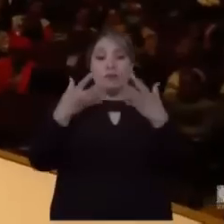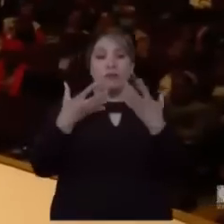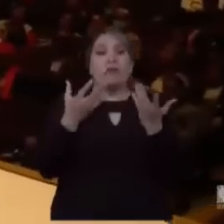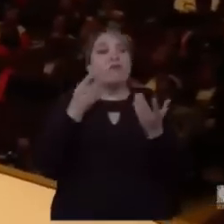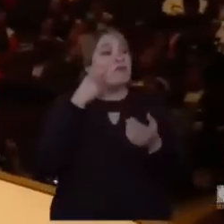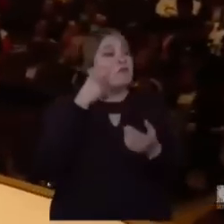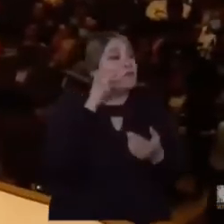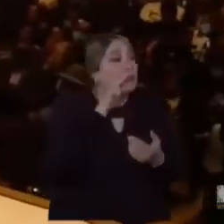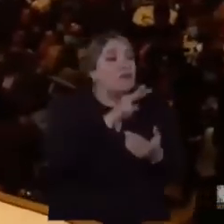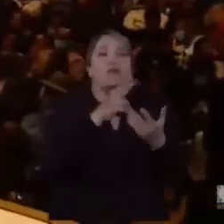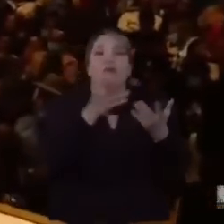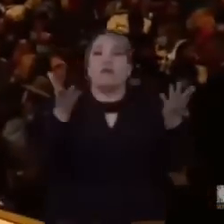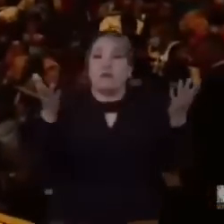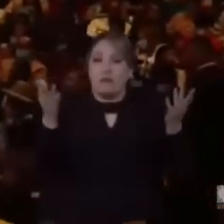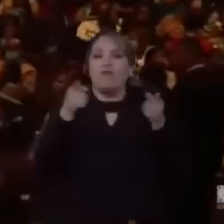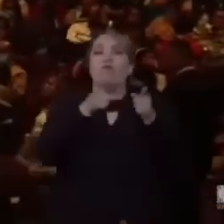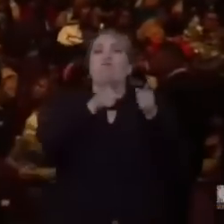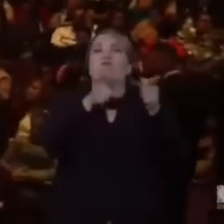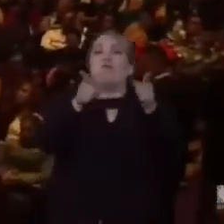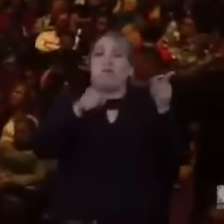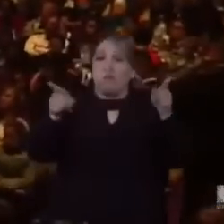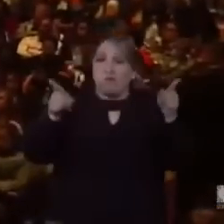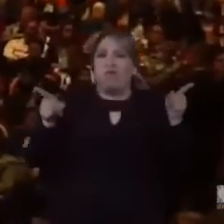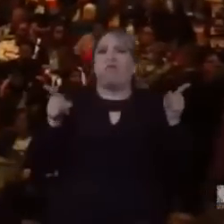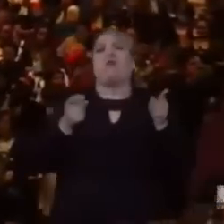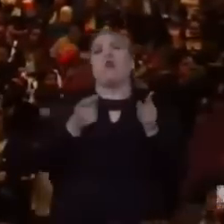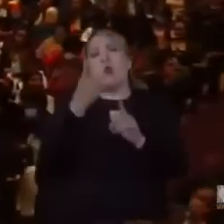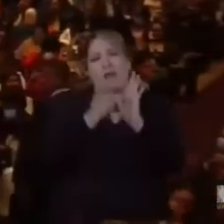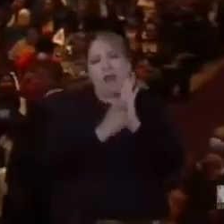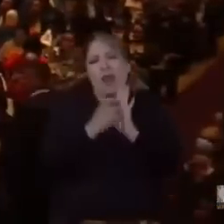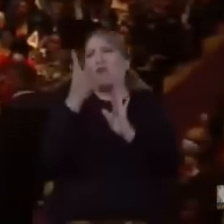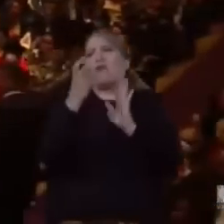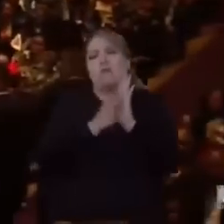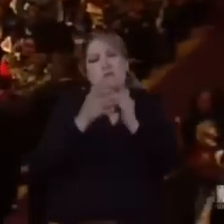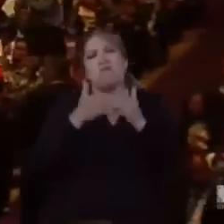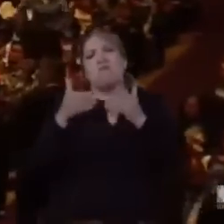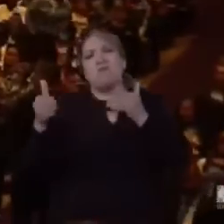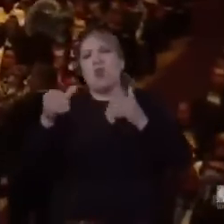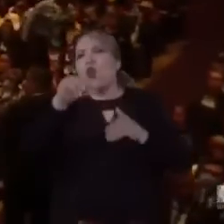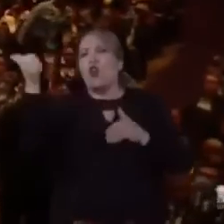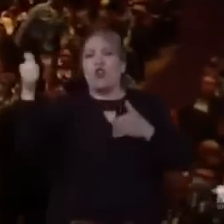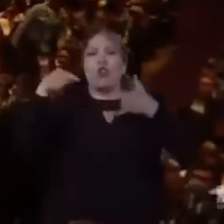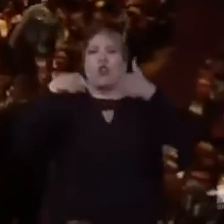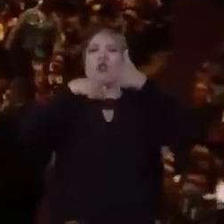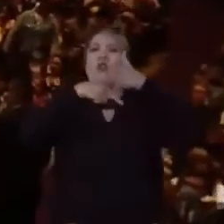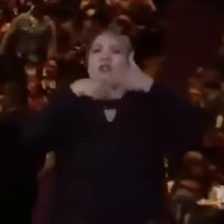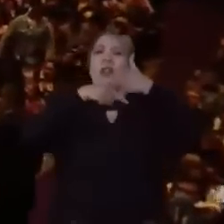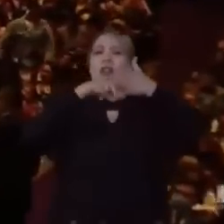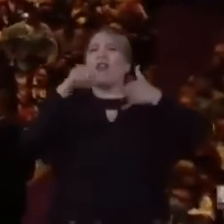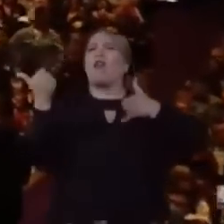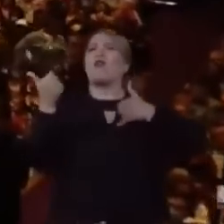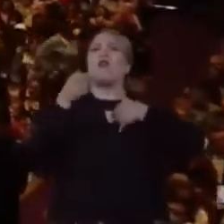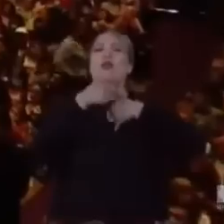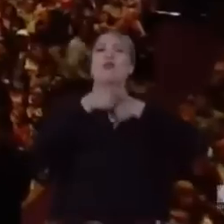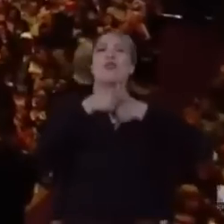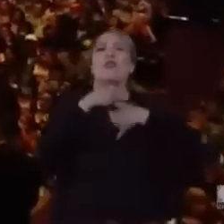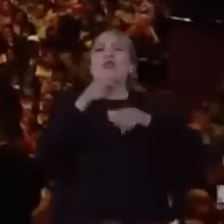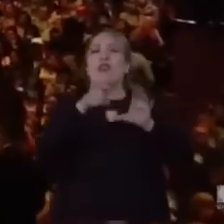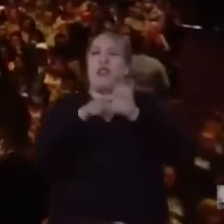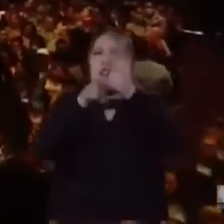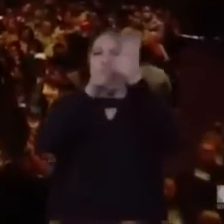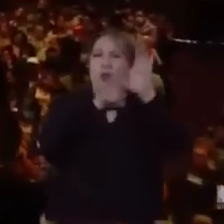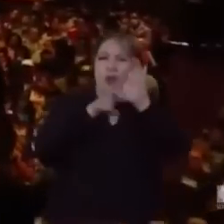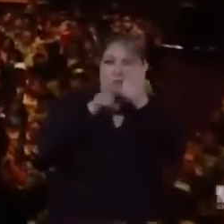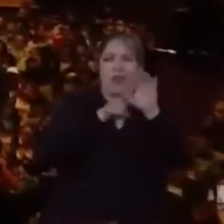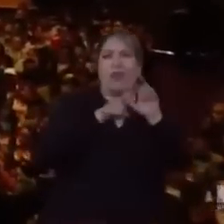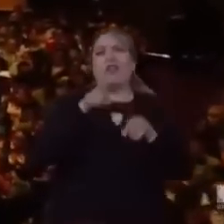sus seres queridos. Volvieron otras veces. El último grupo venía de Guaviare y del Pacífico, de La Guajira